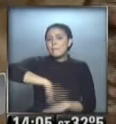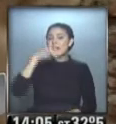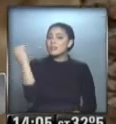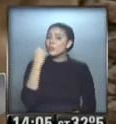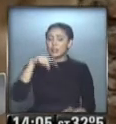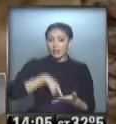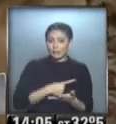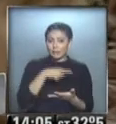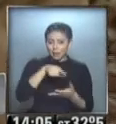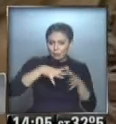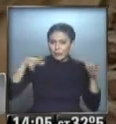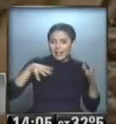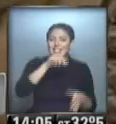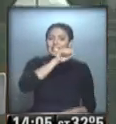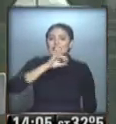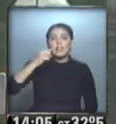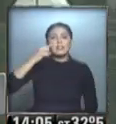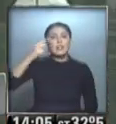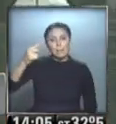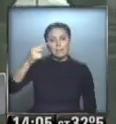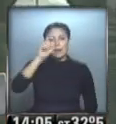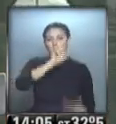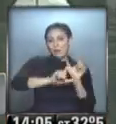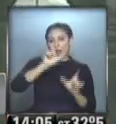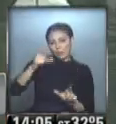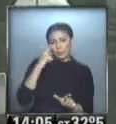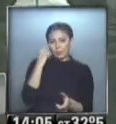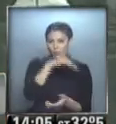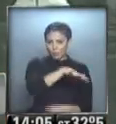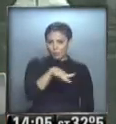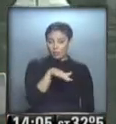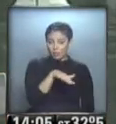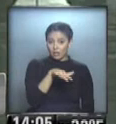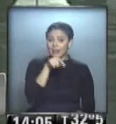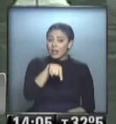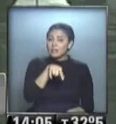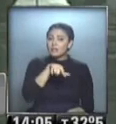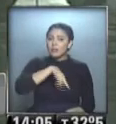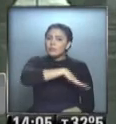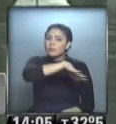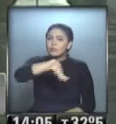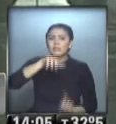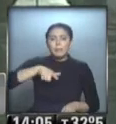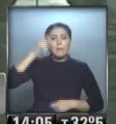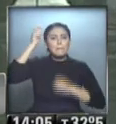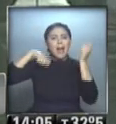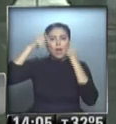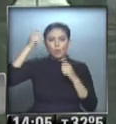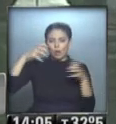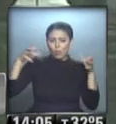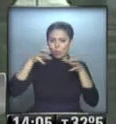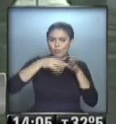capital federal. Más de 60.000 almas viven allí y es la comunidad paraguaya